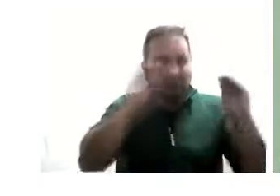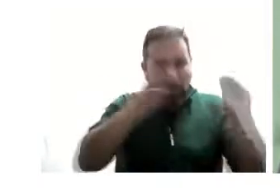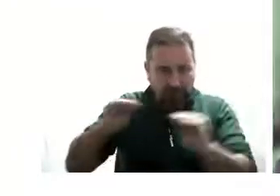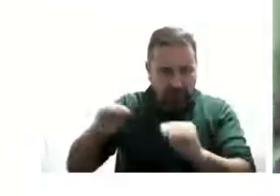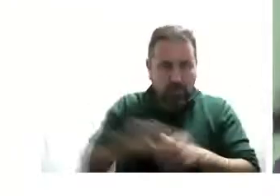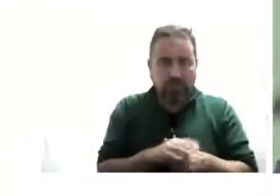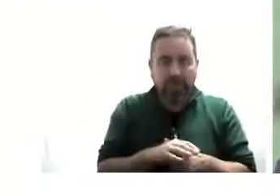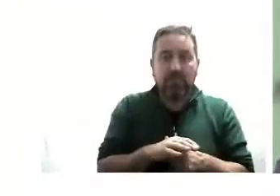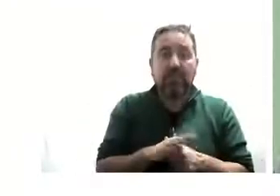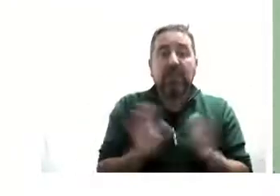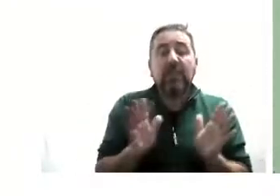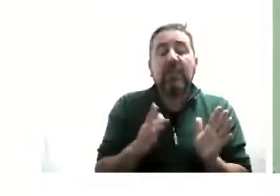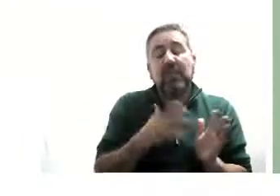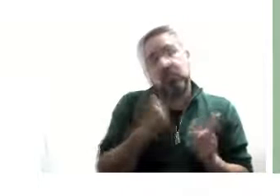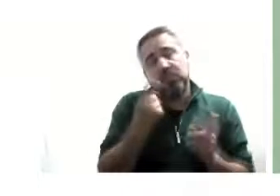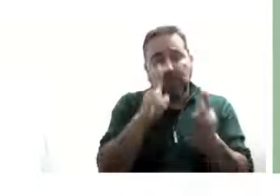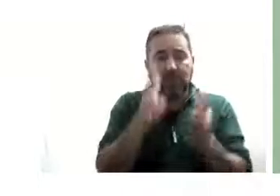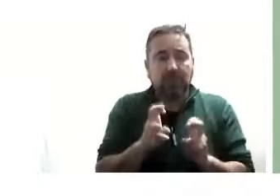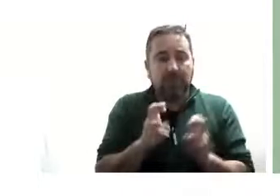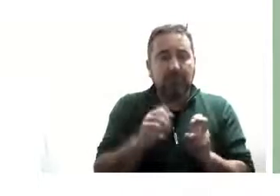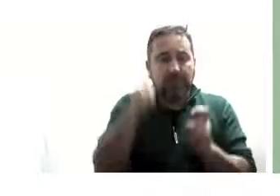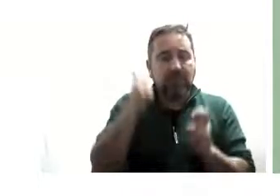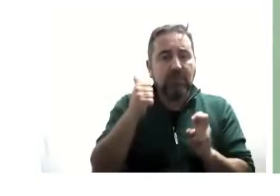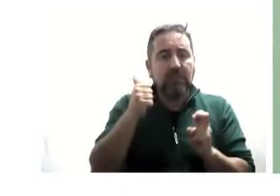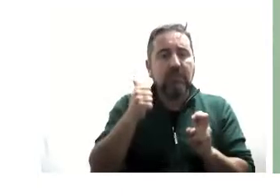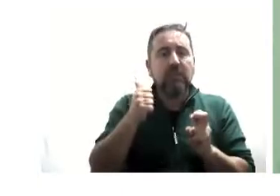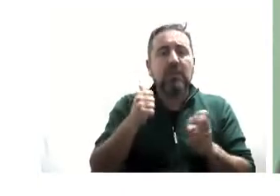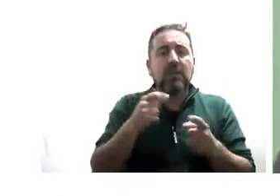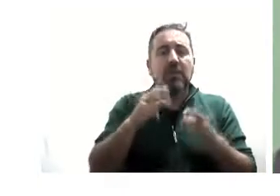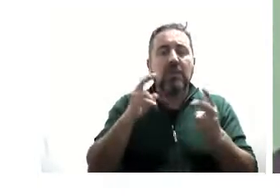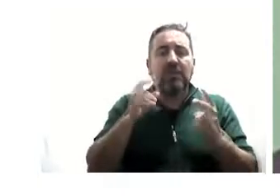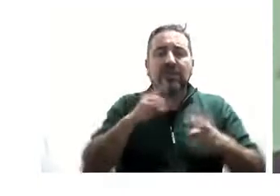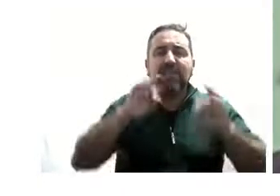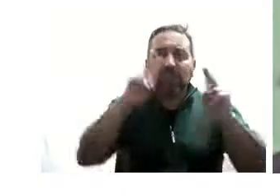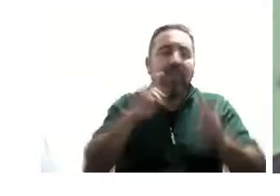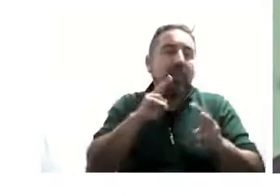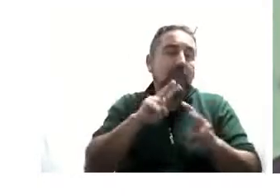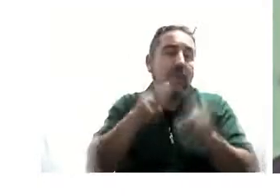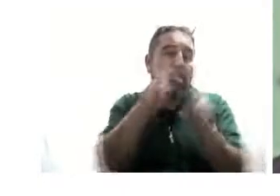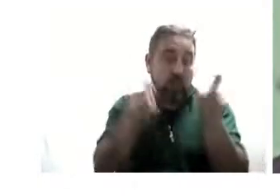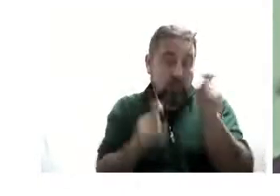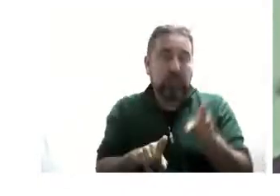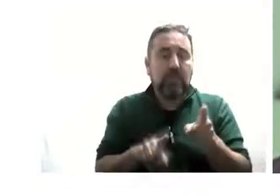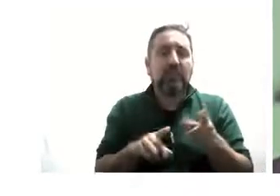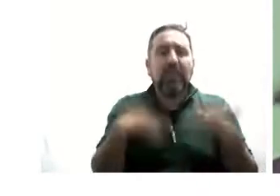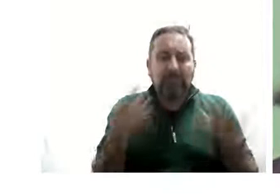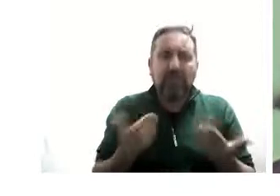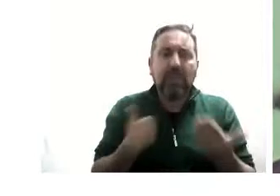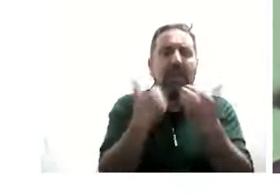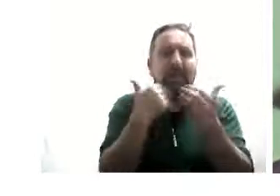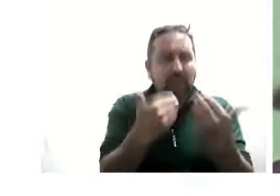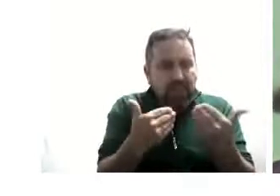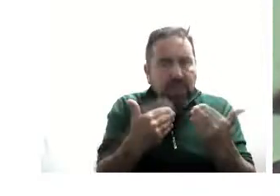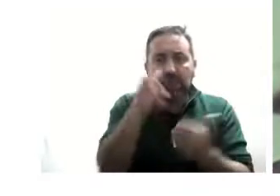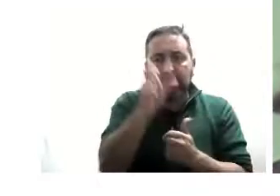Ahora quería comentar una cuestión más operativa en relación con las preguntas. La verdad es que también tenemos que dar las gracias a todas